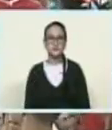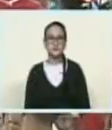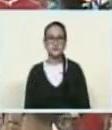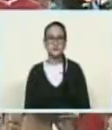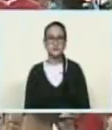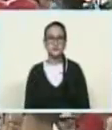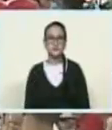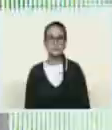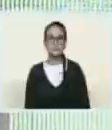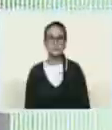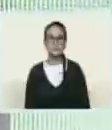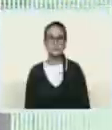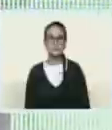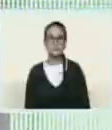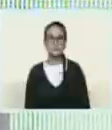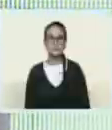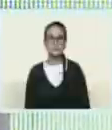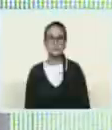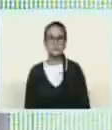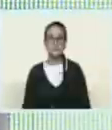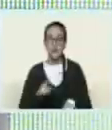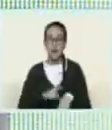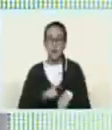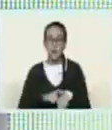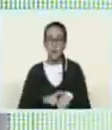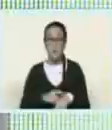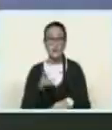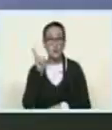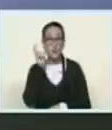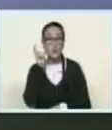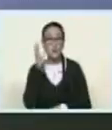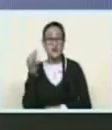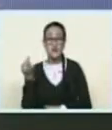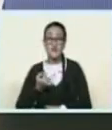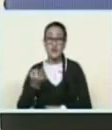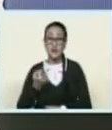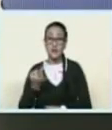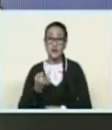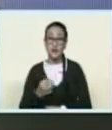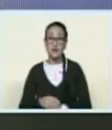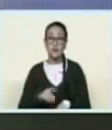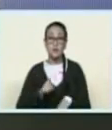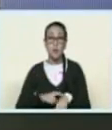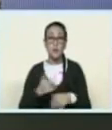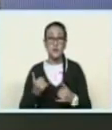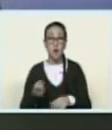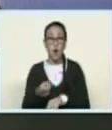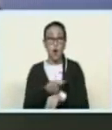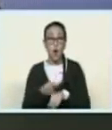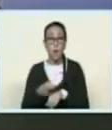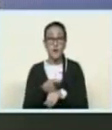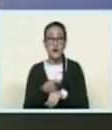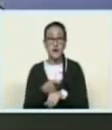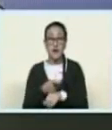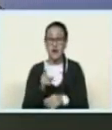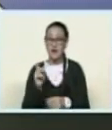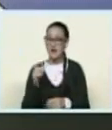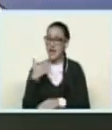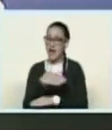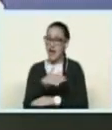Héctor, es la hora de oír la verdad. Es la hora de gobernar en la